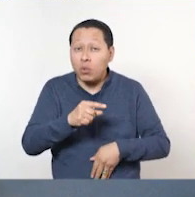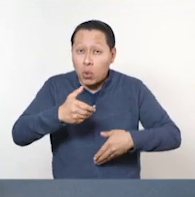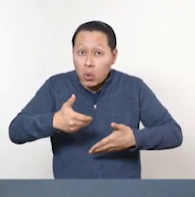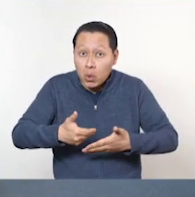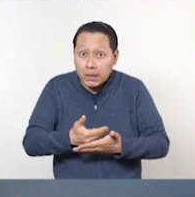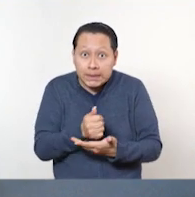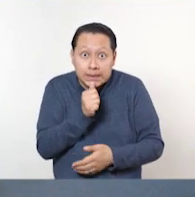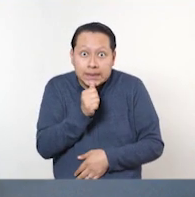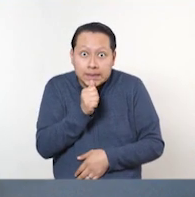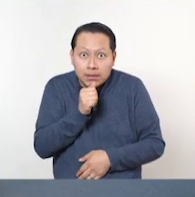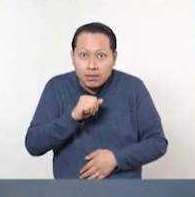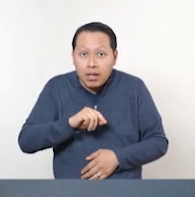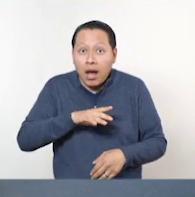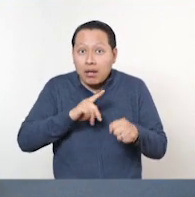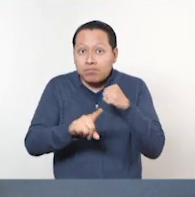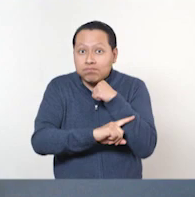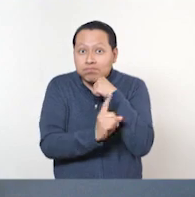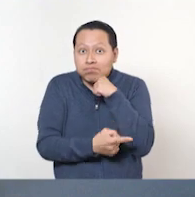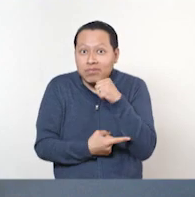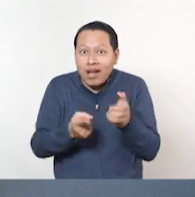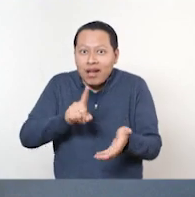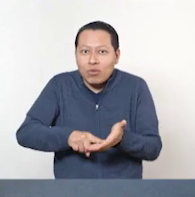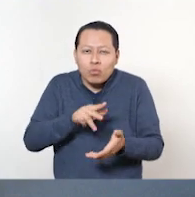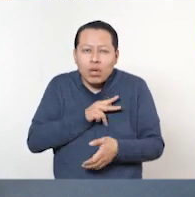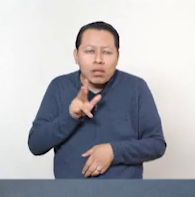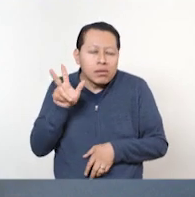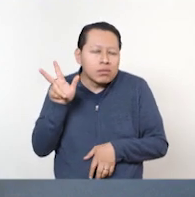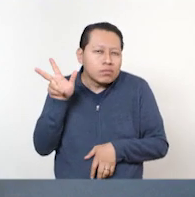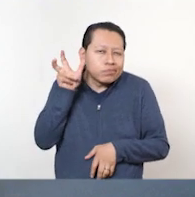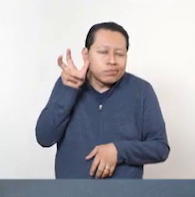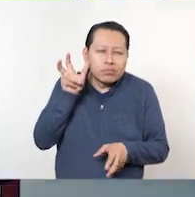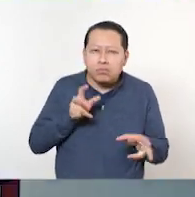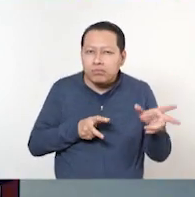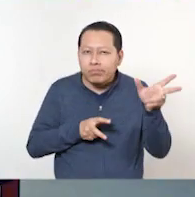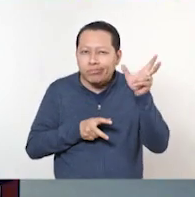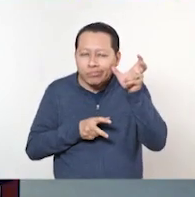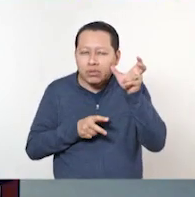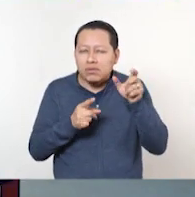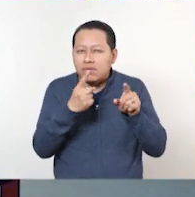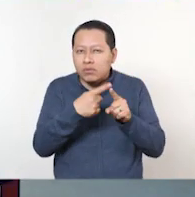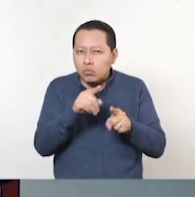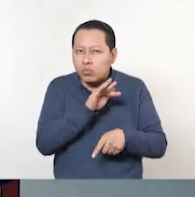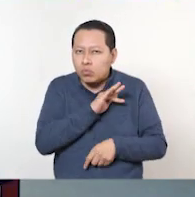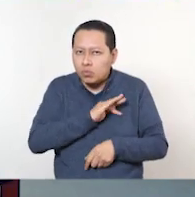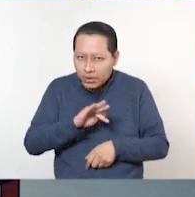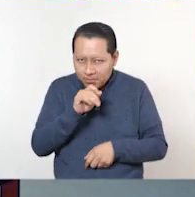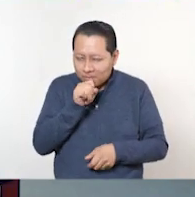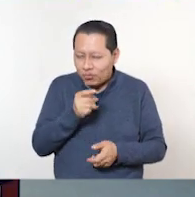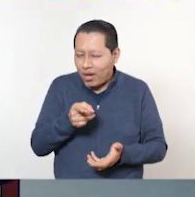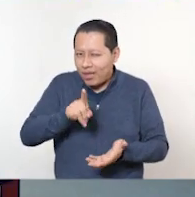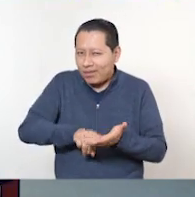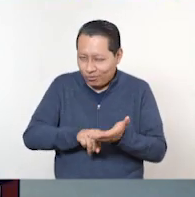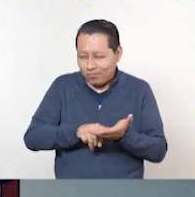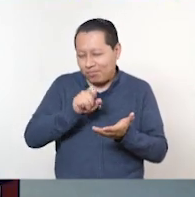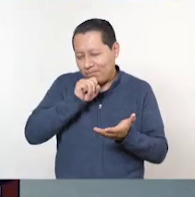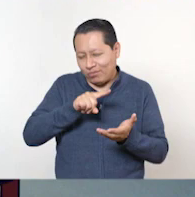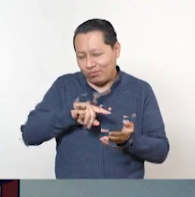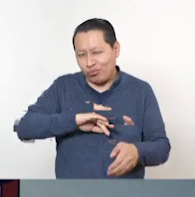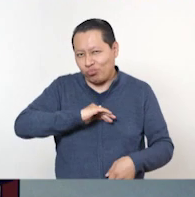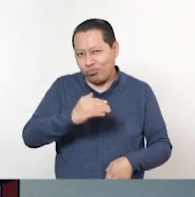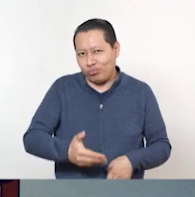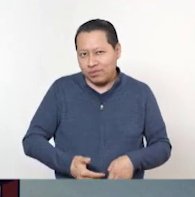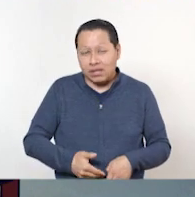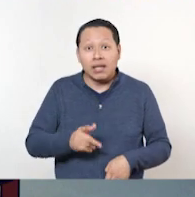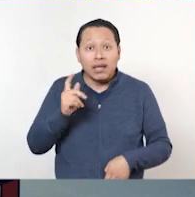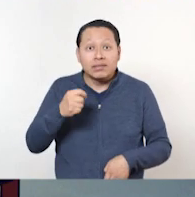que desde antes de nacer ya podemos percibir sonidos a través de vibraciones en el vientre materno. Así que